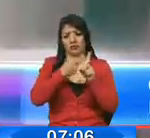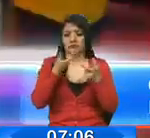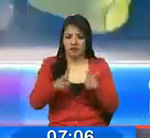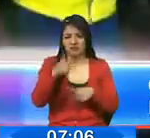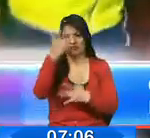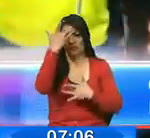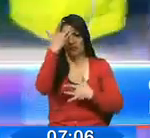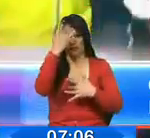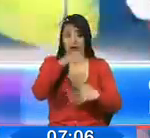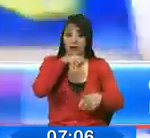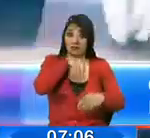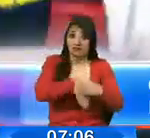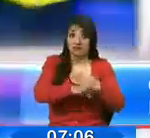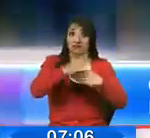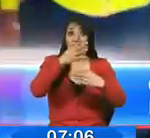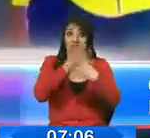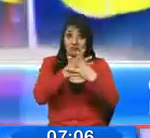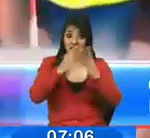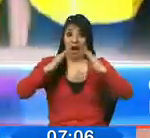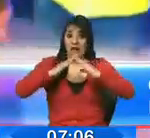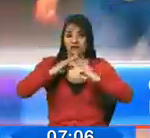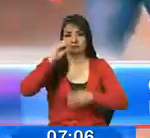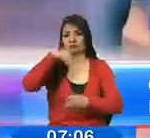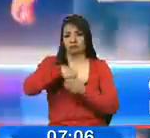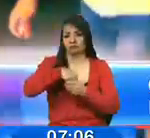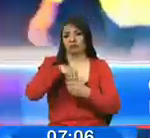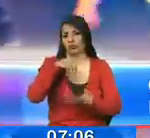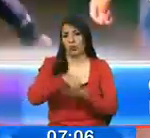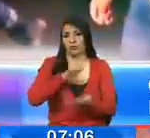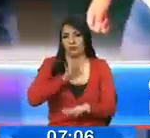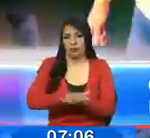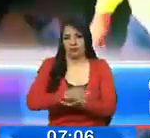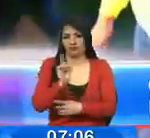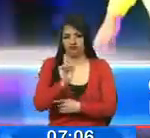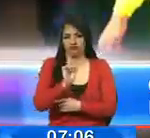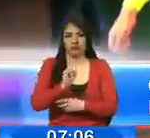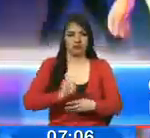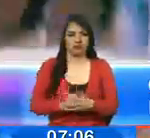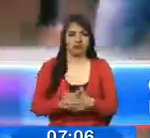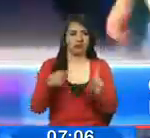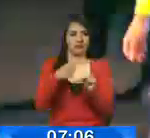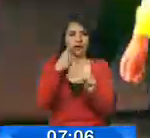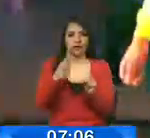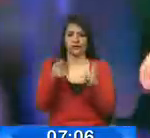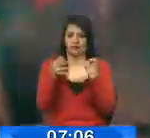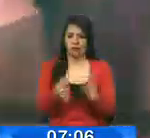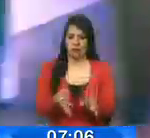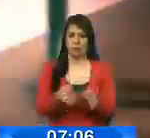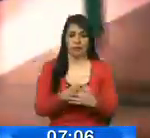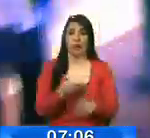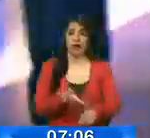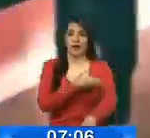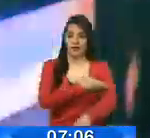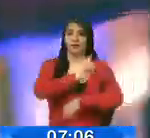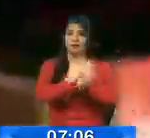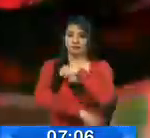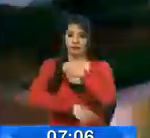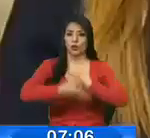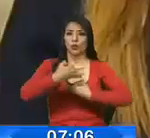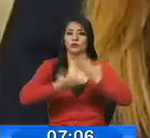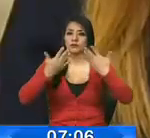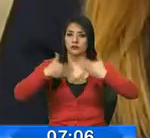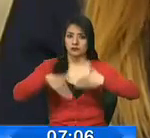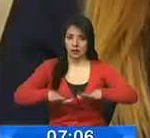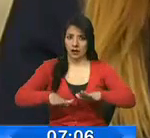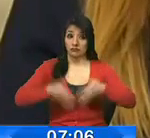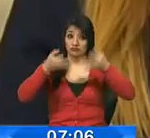cabe un arresto domiciliario. No aplica por cuanto el señor tiene que cumplir, ya tiene una sentencia. Una vez que se